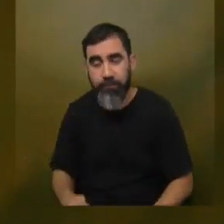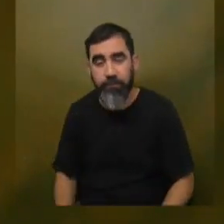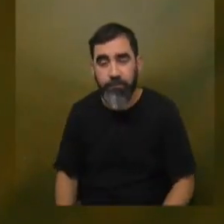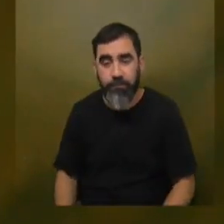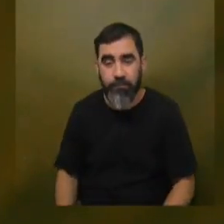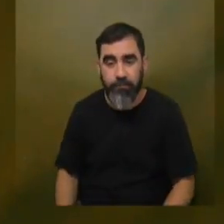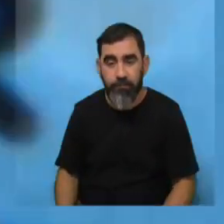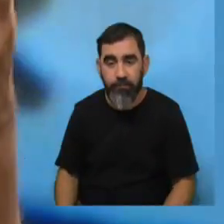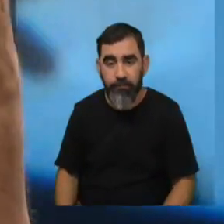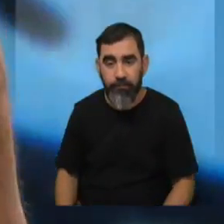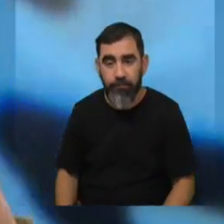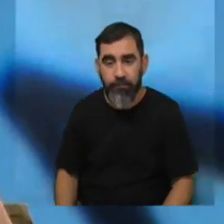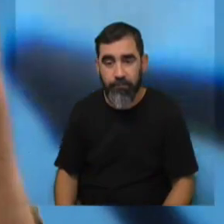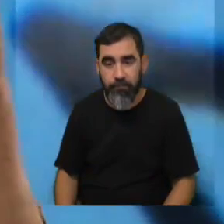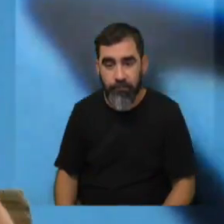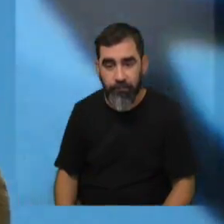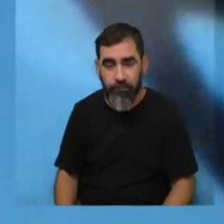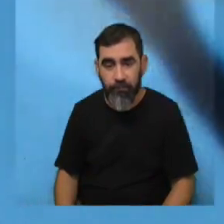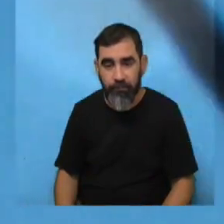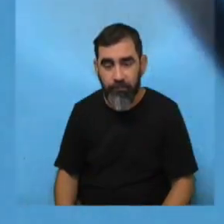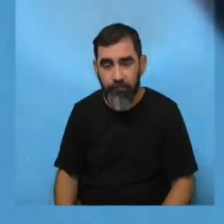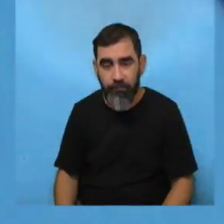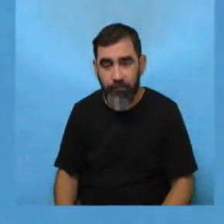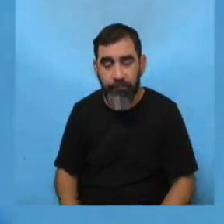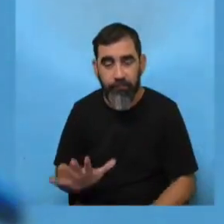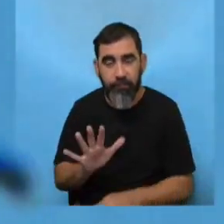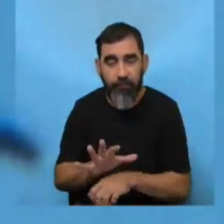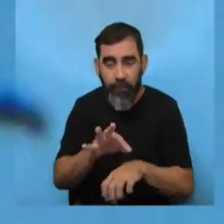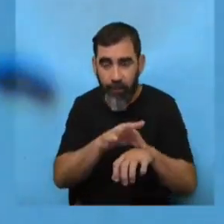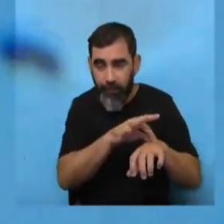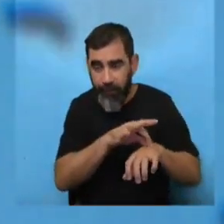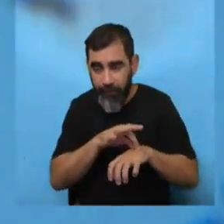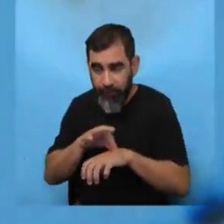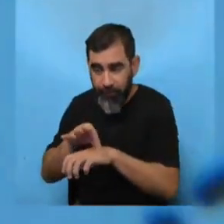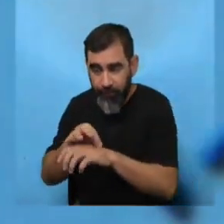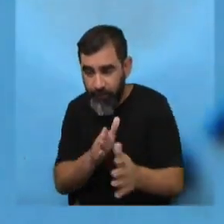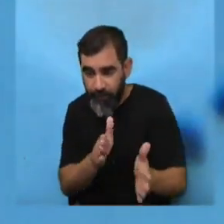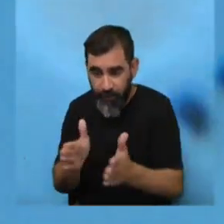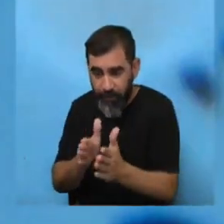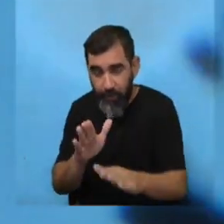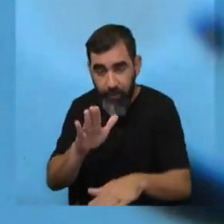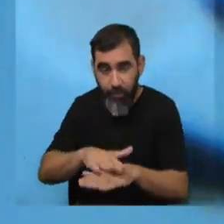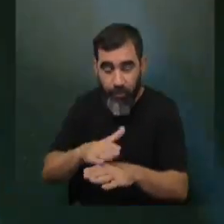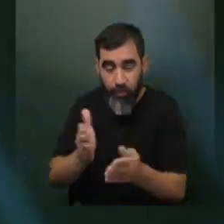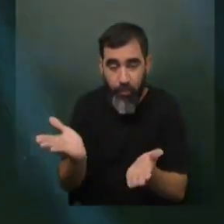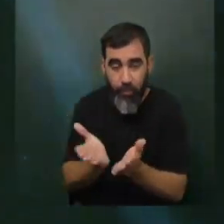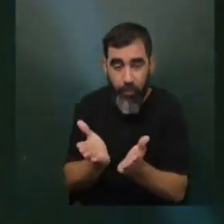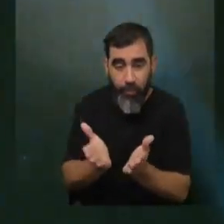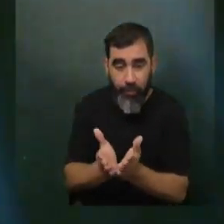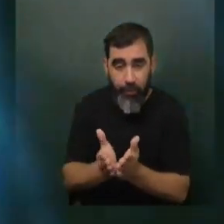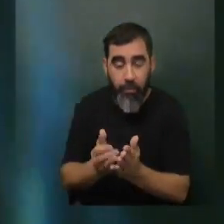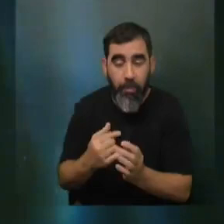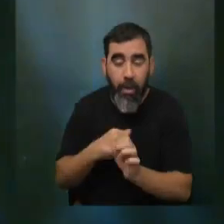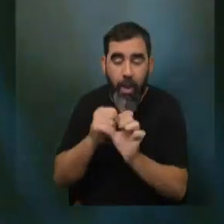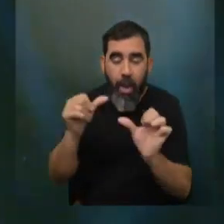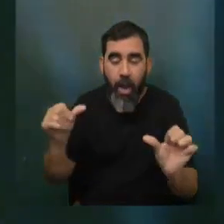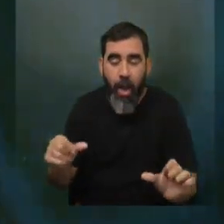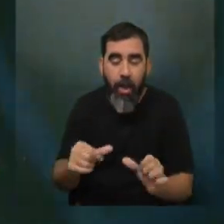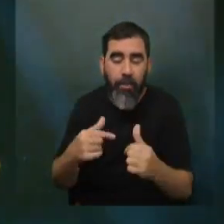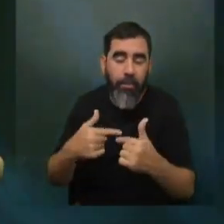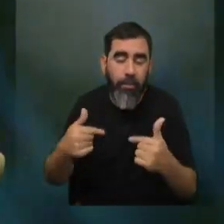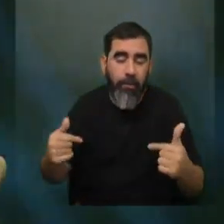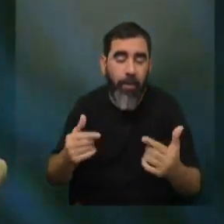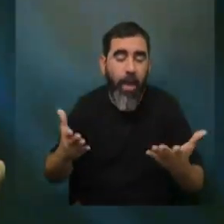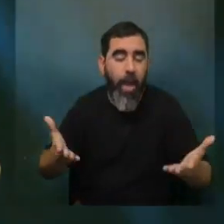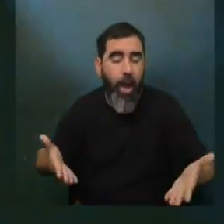Y bueno, un poco uno intenta guiar ese barco como puede, para hacer la actividad con